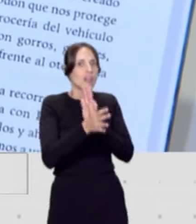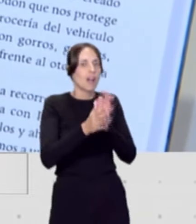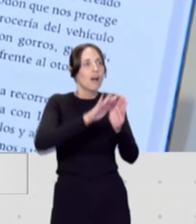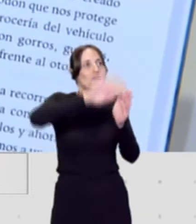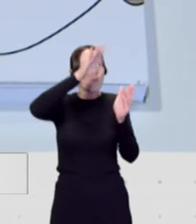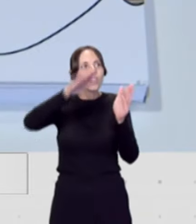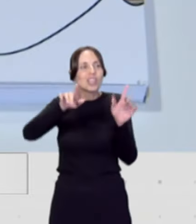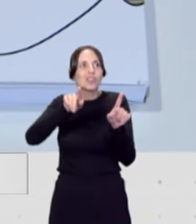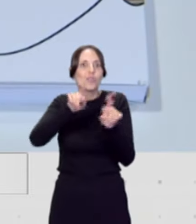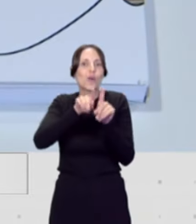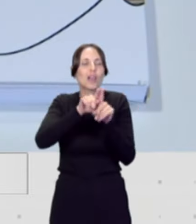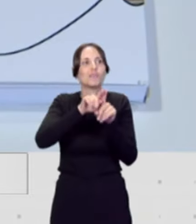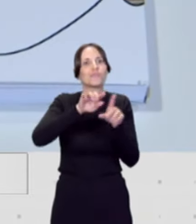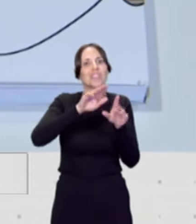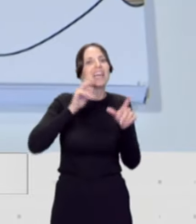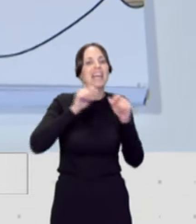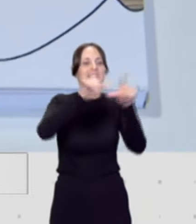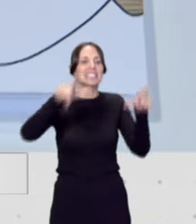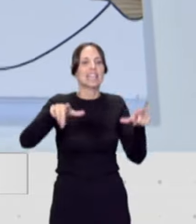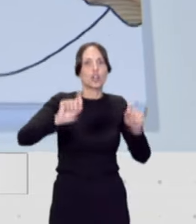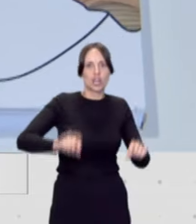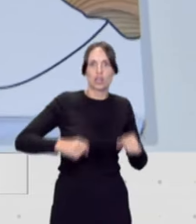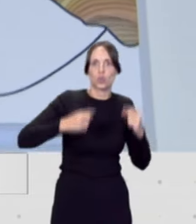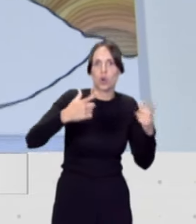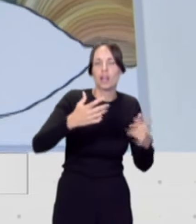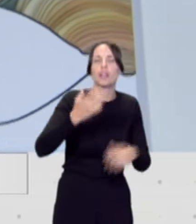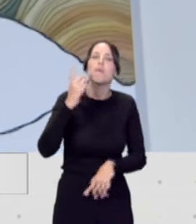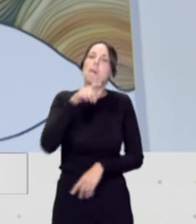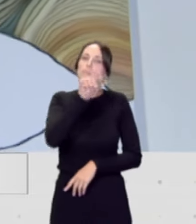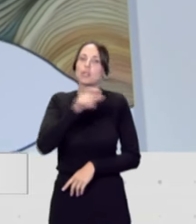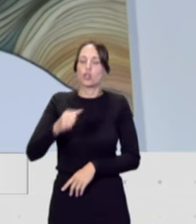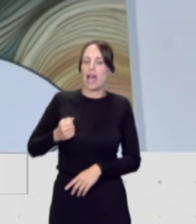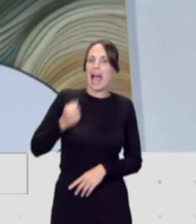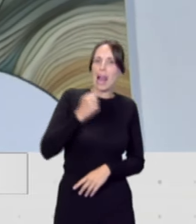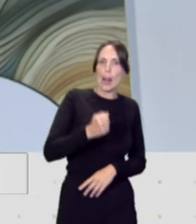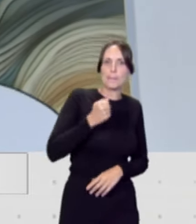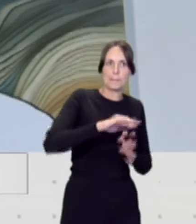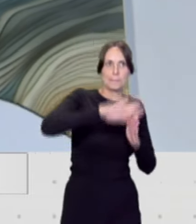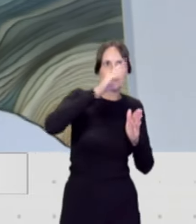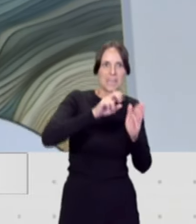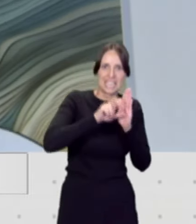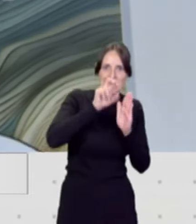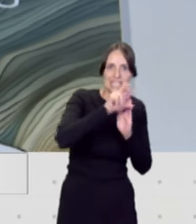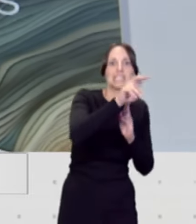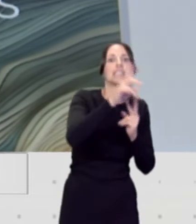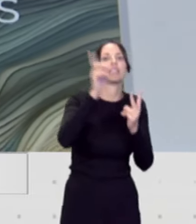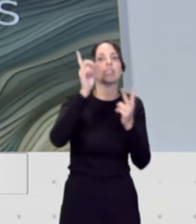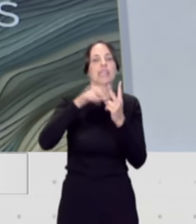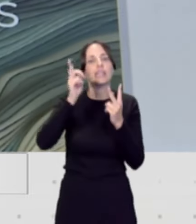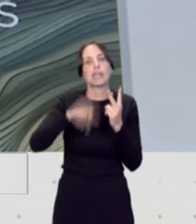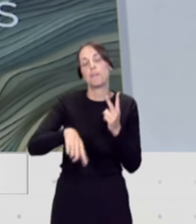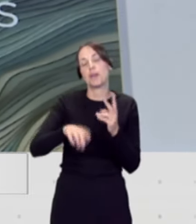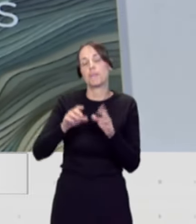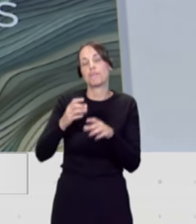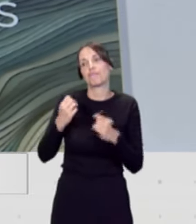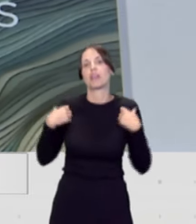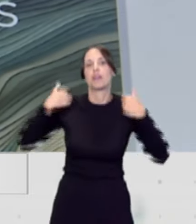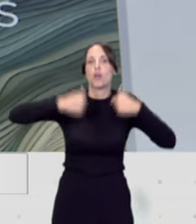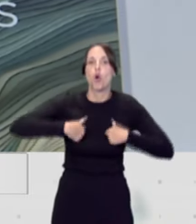Hay alpinistas, guías de montaña, como decía, porteadoras de expediciones al Kilimanjaro. ¿Cómo